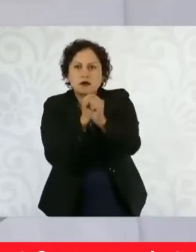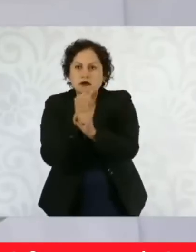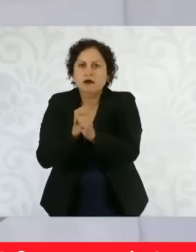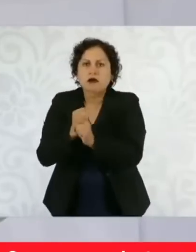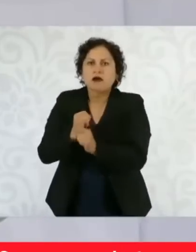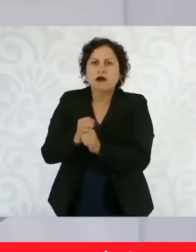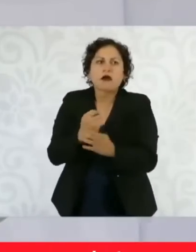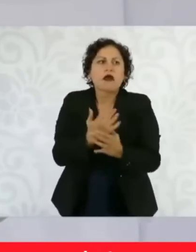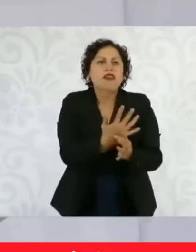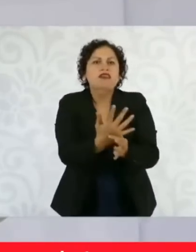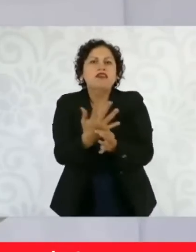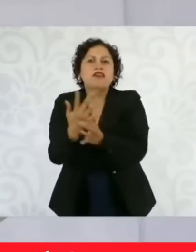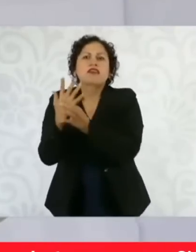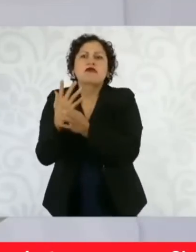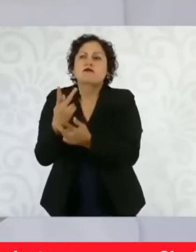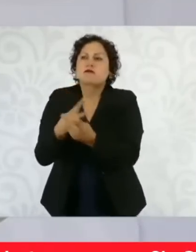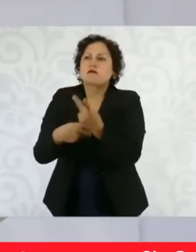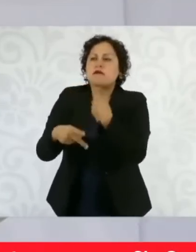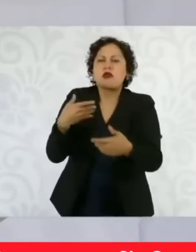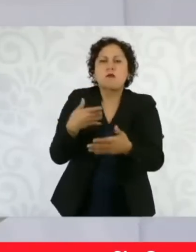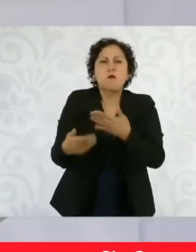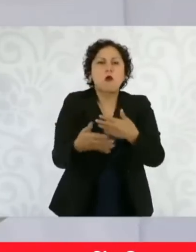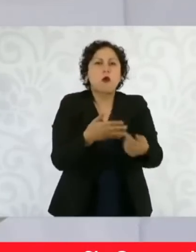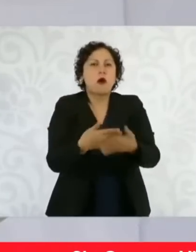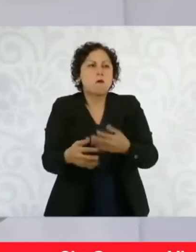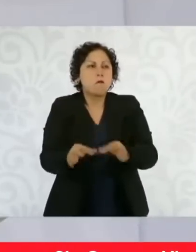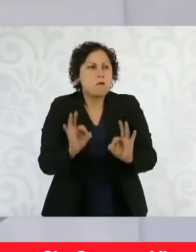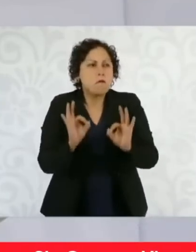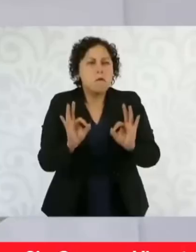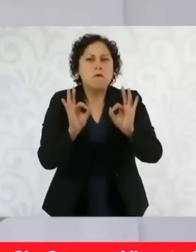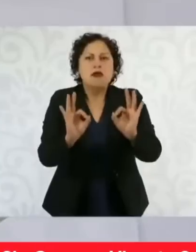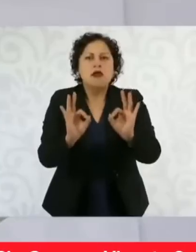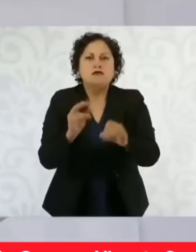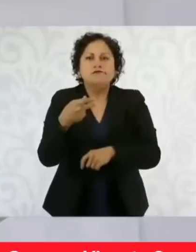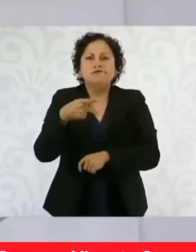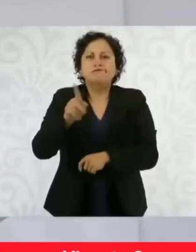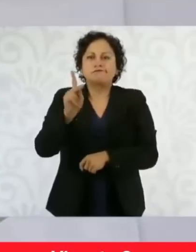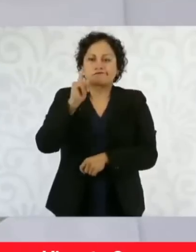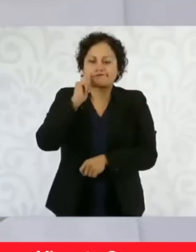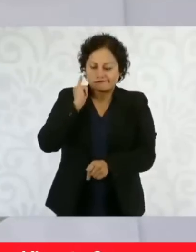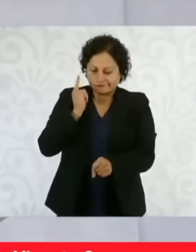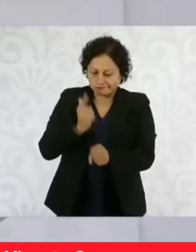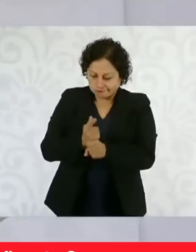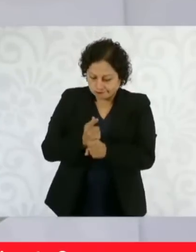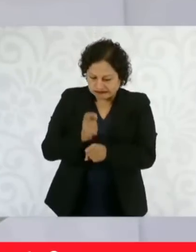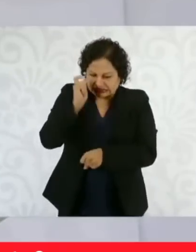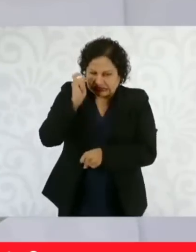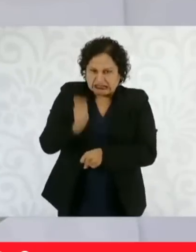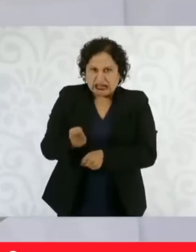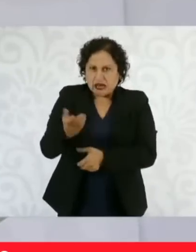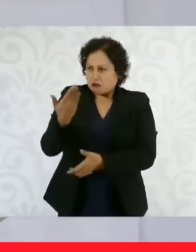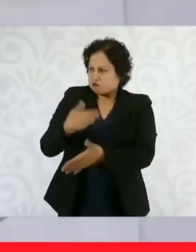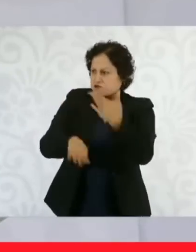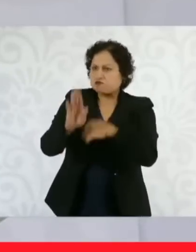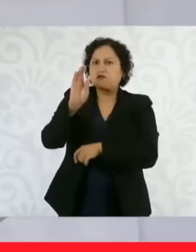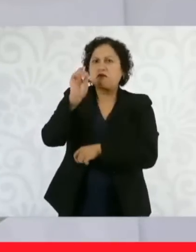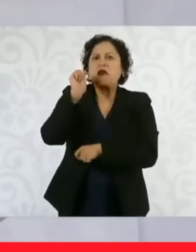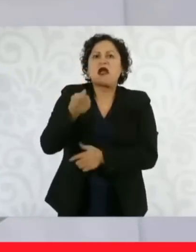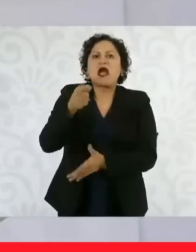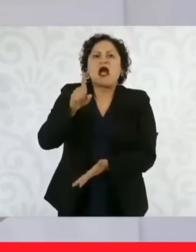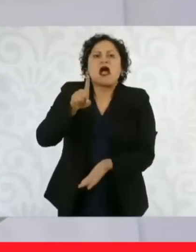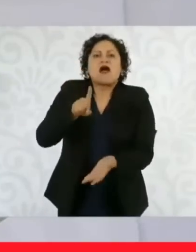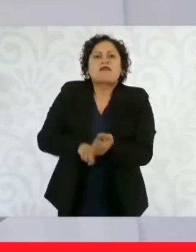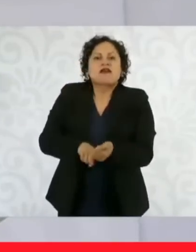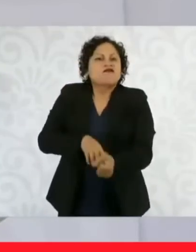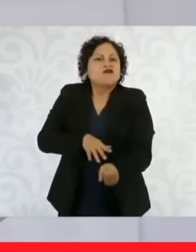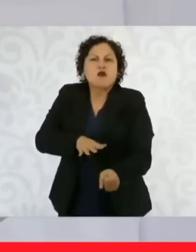que trajo la modernidad y el progreso. Pero no hay desarrollo que pueda justificarse si está